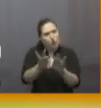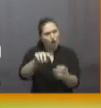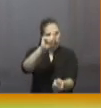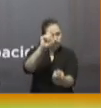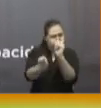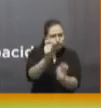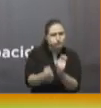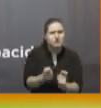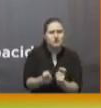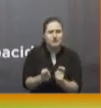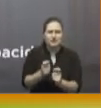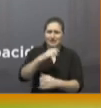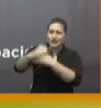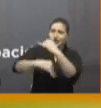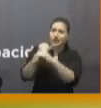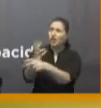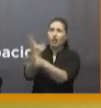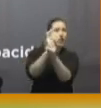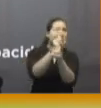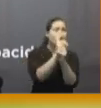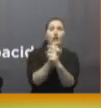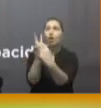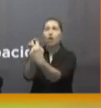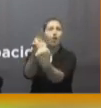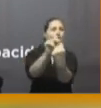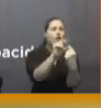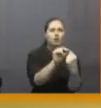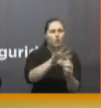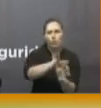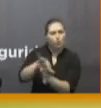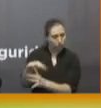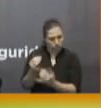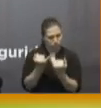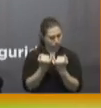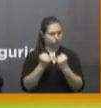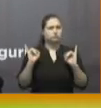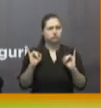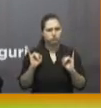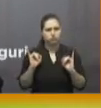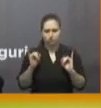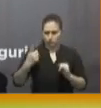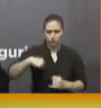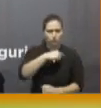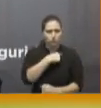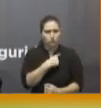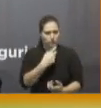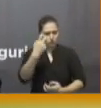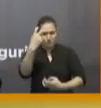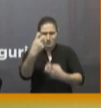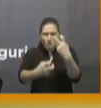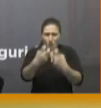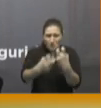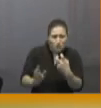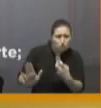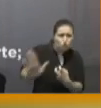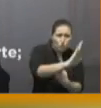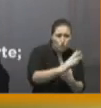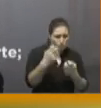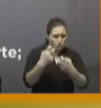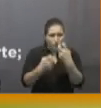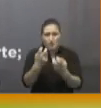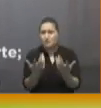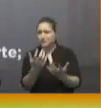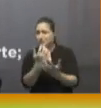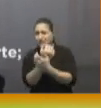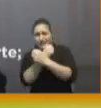aquellas cosas positivas y necesarias porque aquí no es verdad que pueda haber